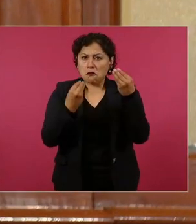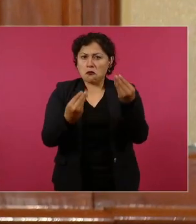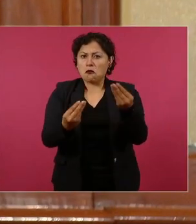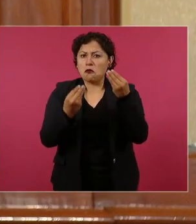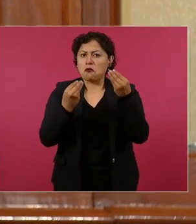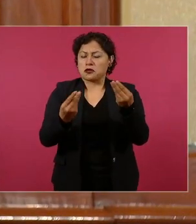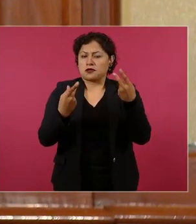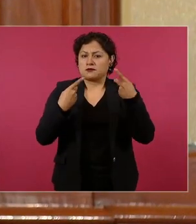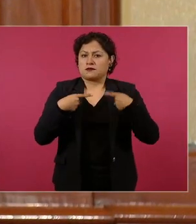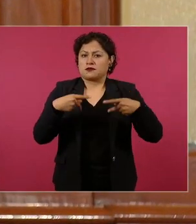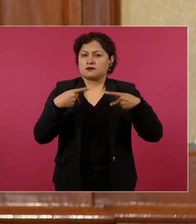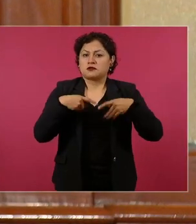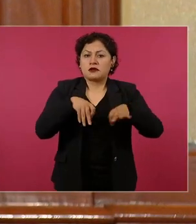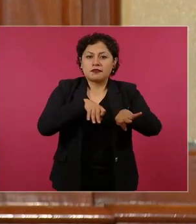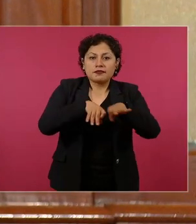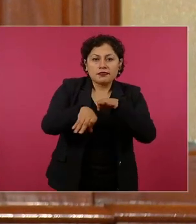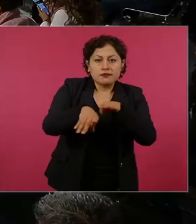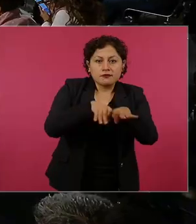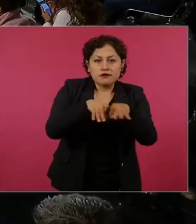periodistas.